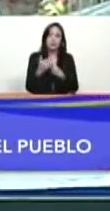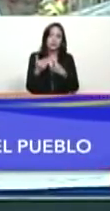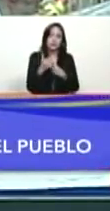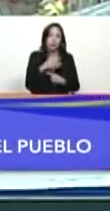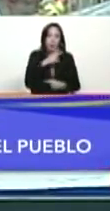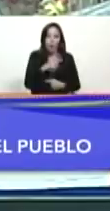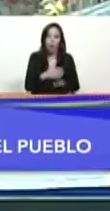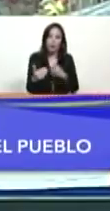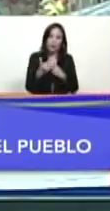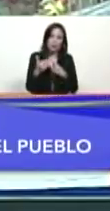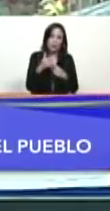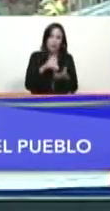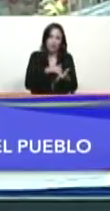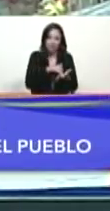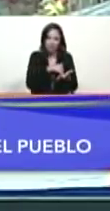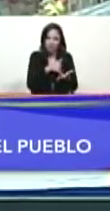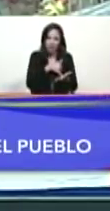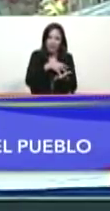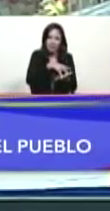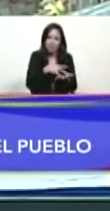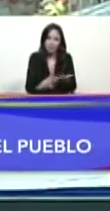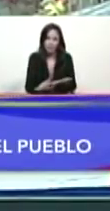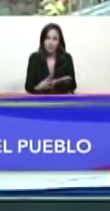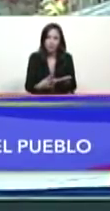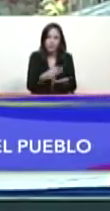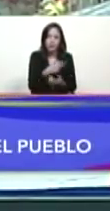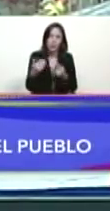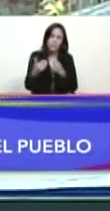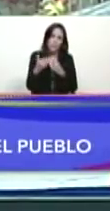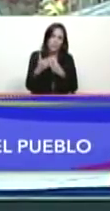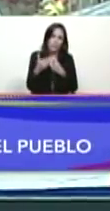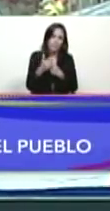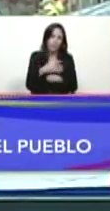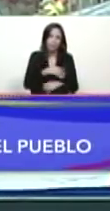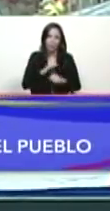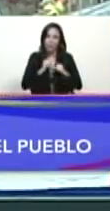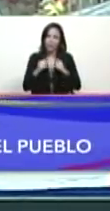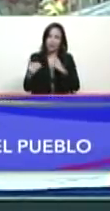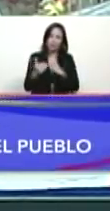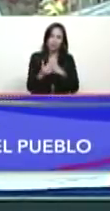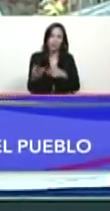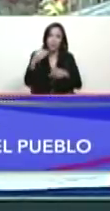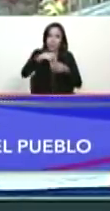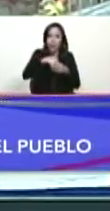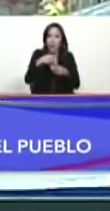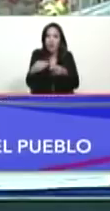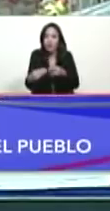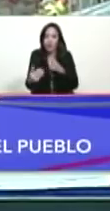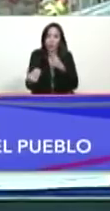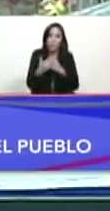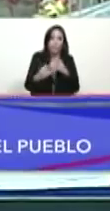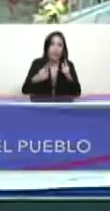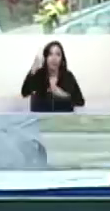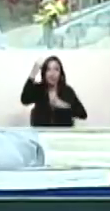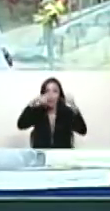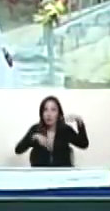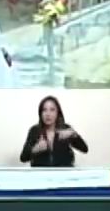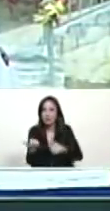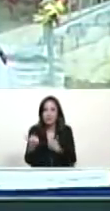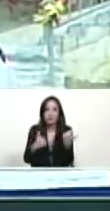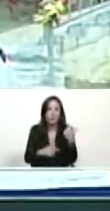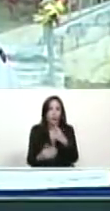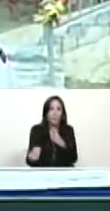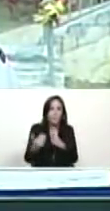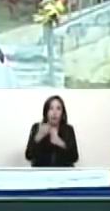derrocarme. Me han tirado con todo. De afuera, de adentro, a los lados, arriba, abajo.